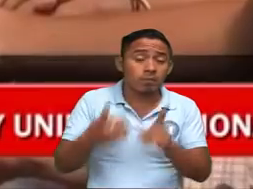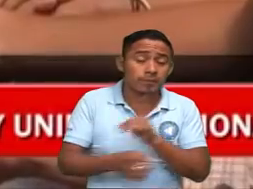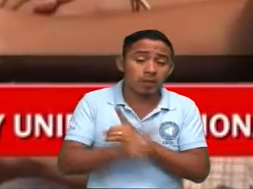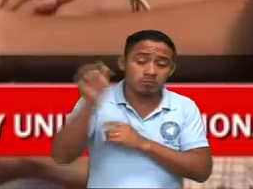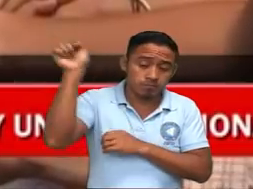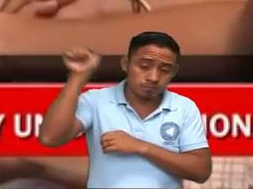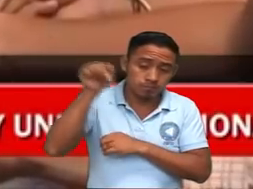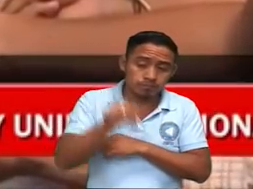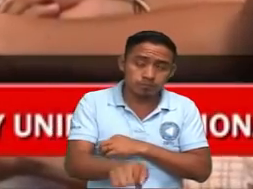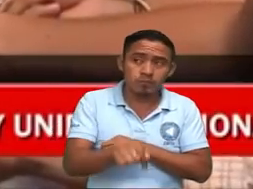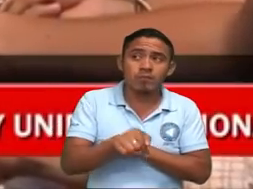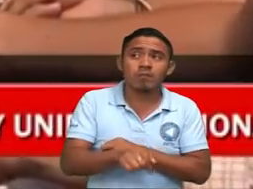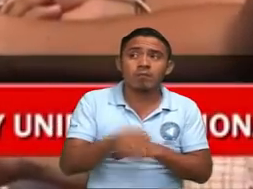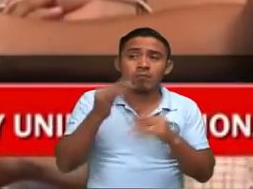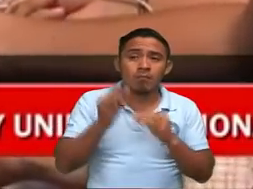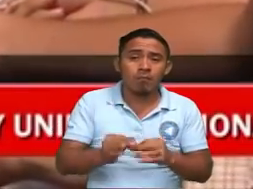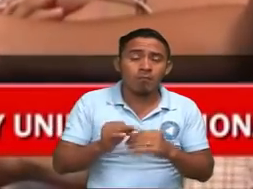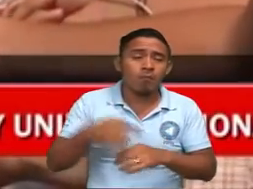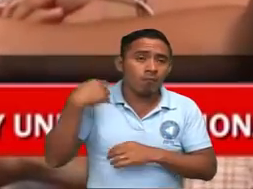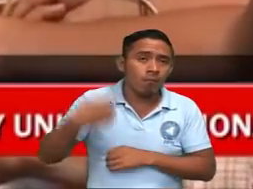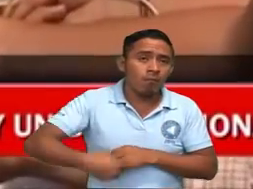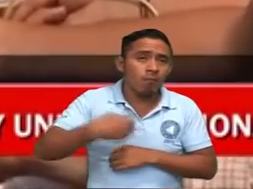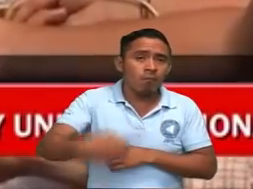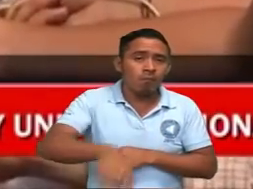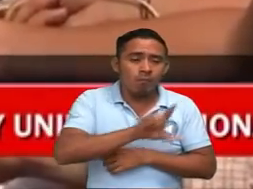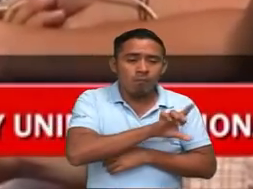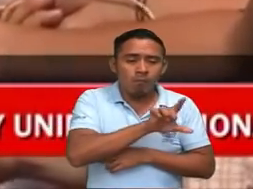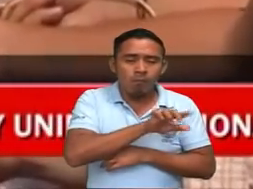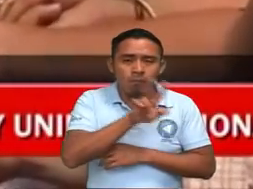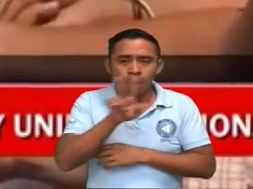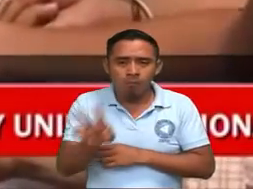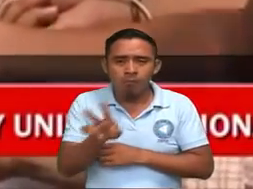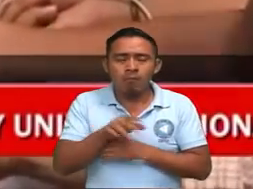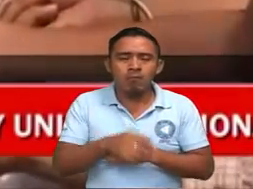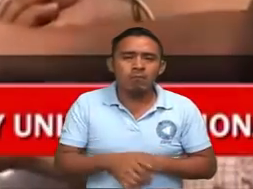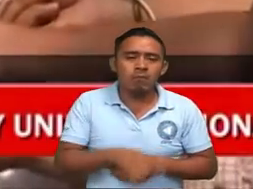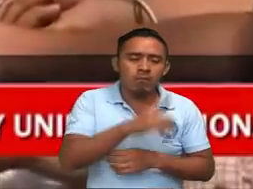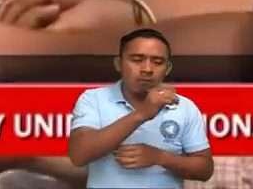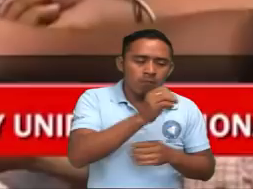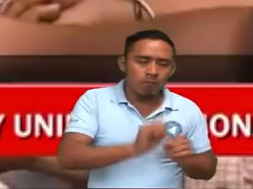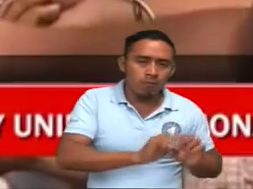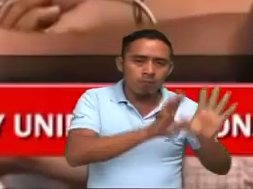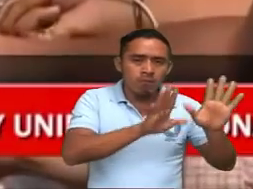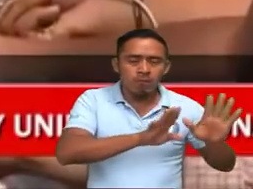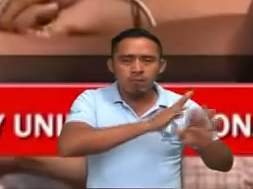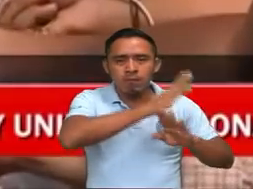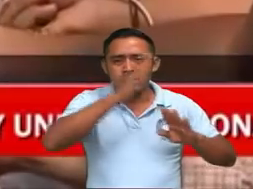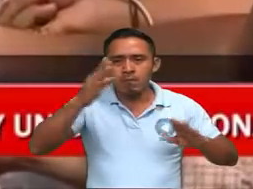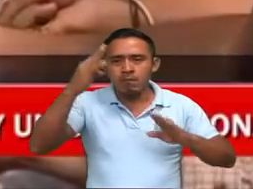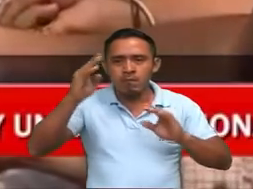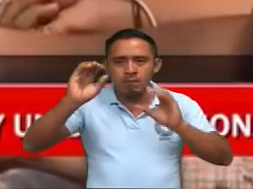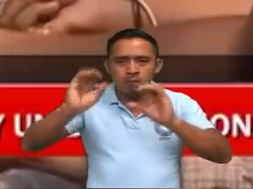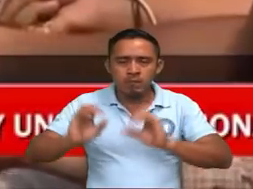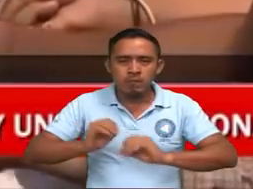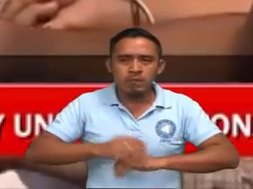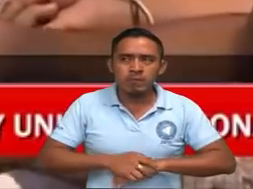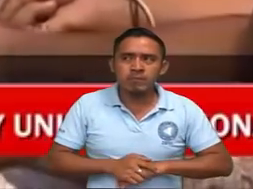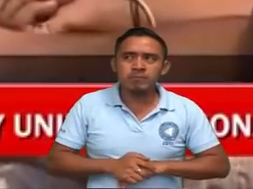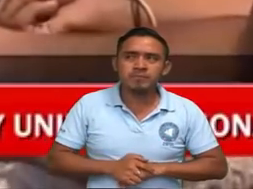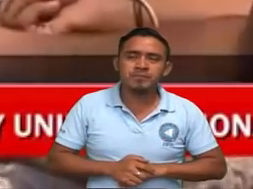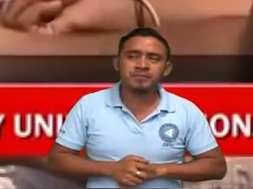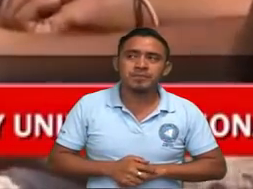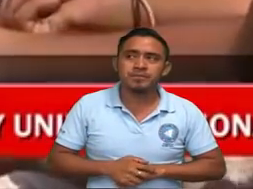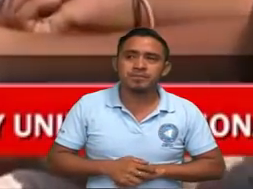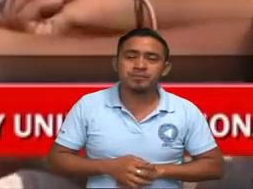de reunirnos todos los días de lunes a viernes de 10 de la mañana a 4 de la tarde. La delegación del